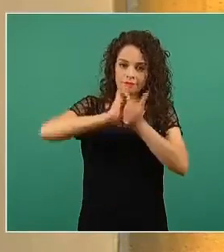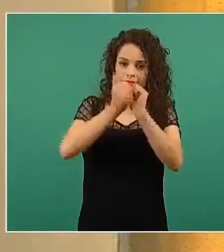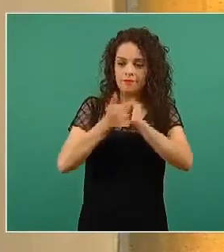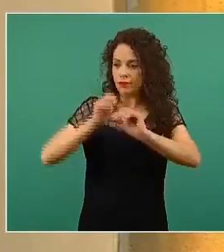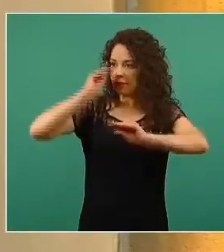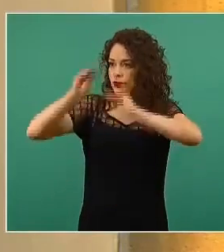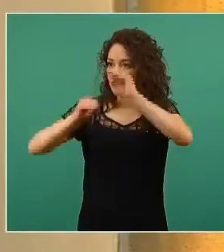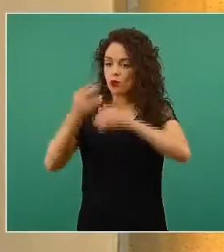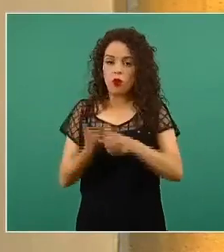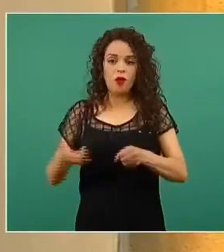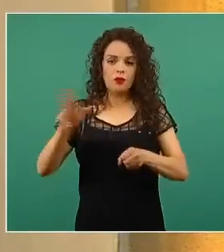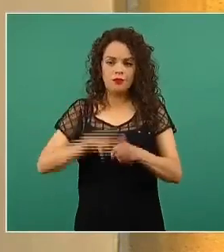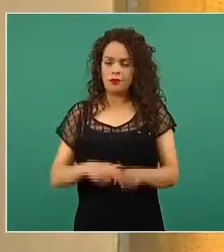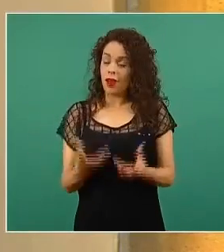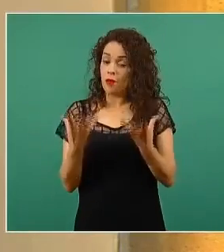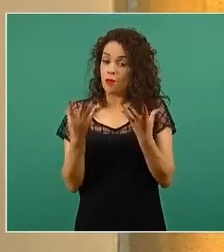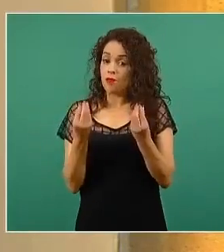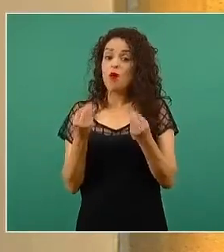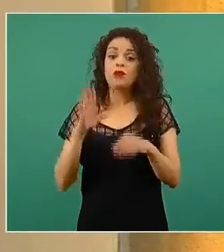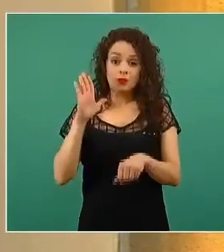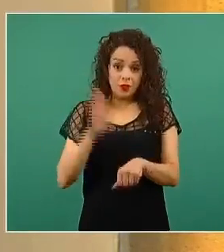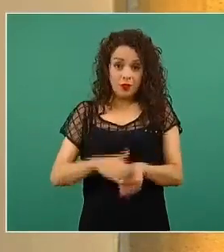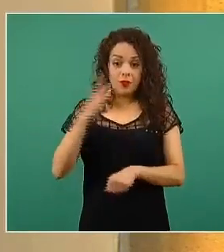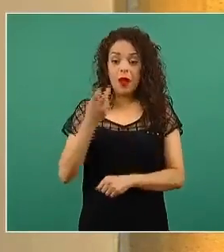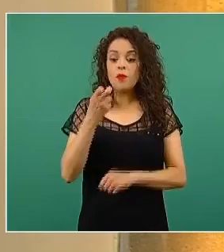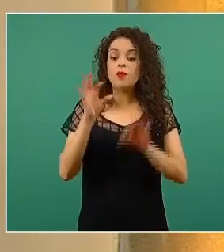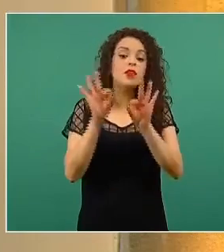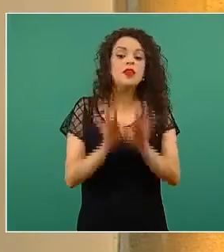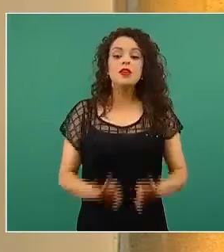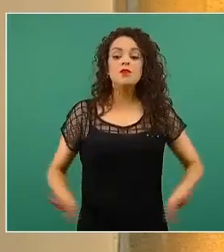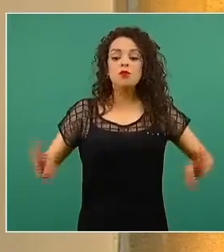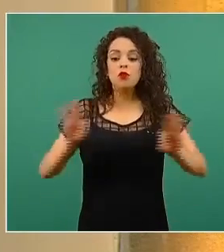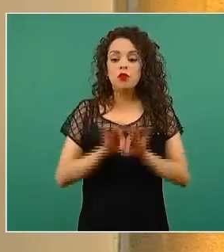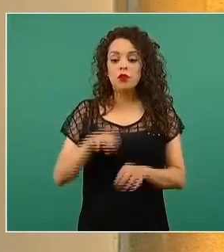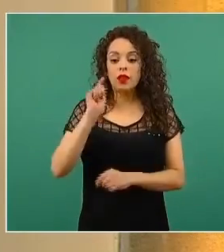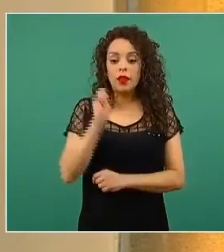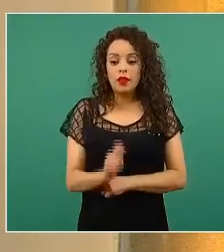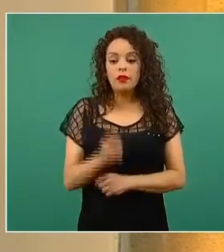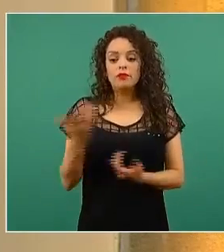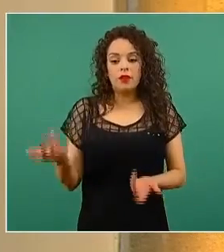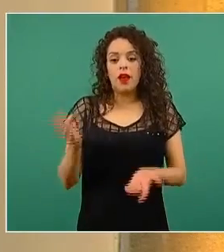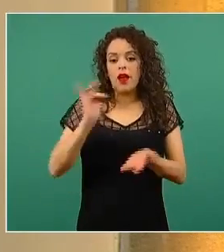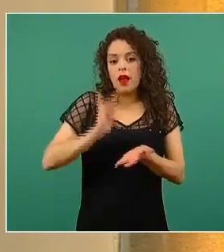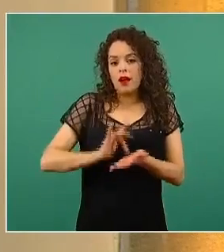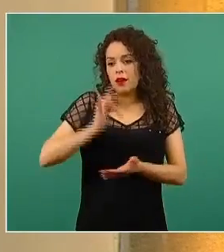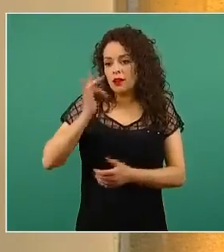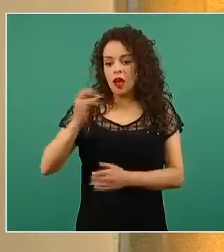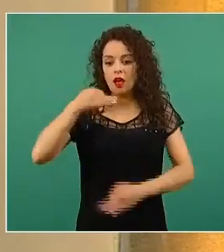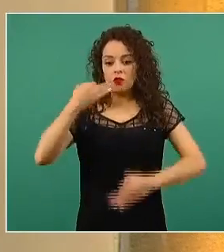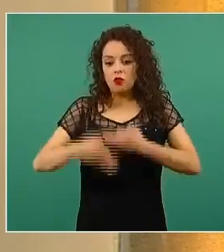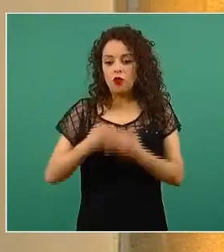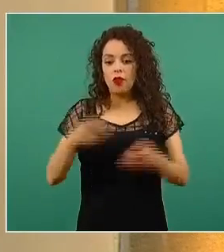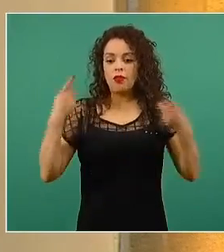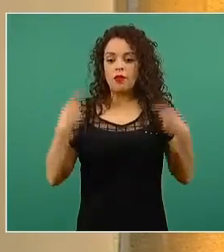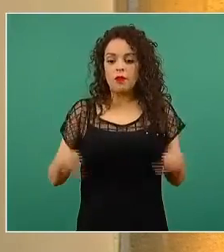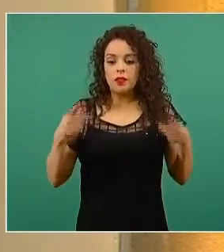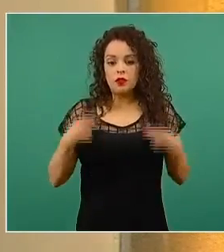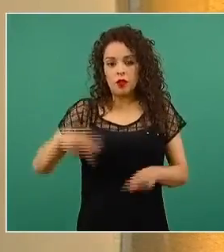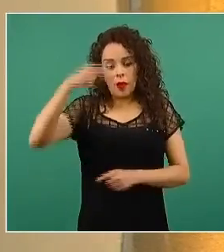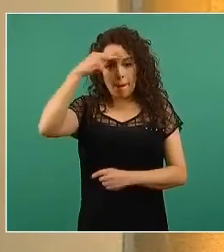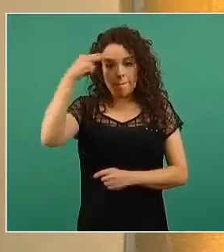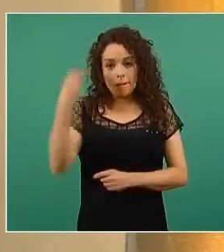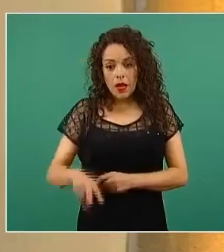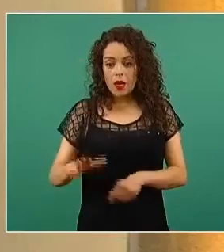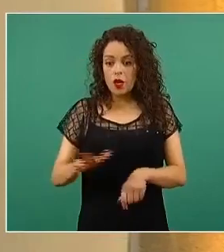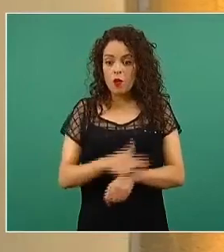muchas más. Por eso, la importancia en el agradecimiento a toda la sociedad mexicana de